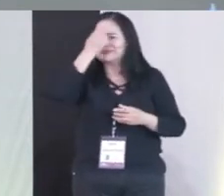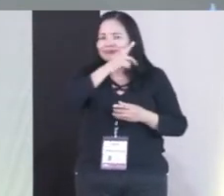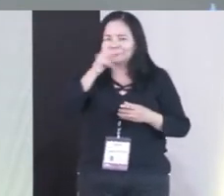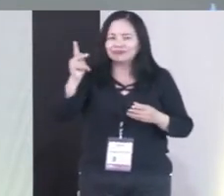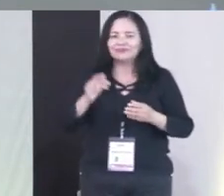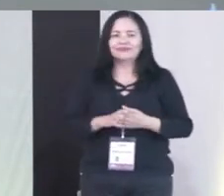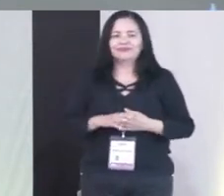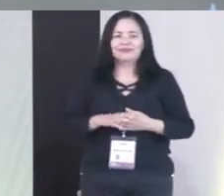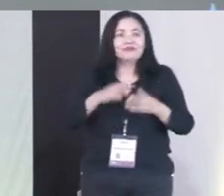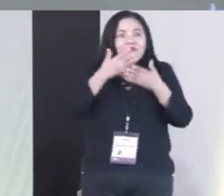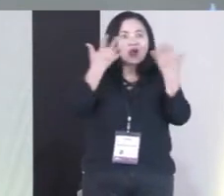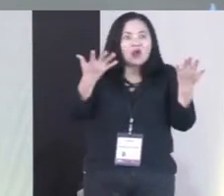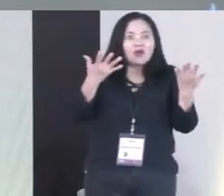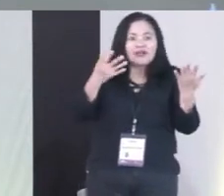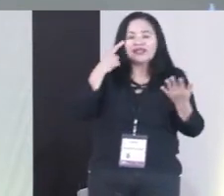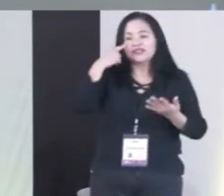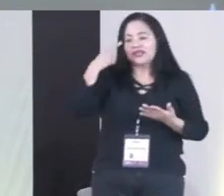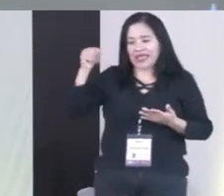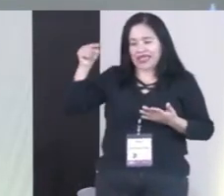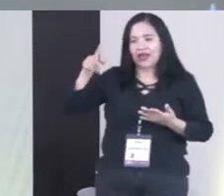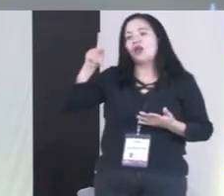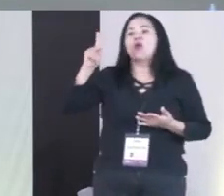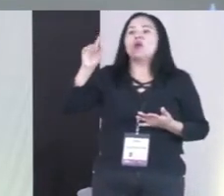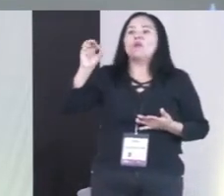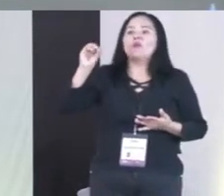Y fíjense, los polímatas tienen una